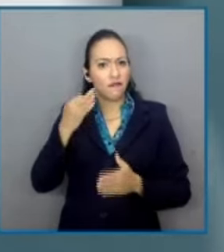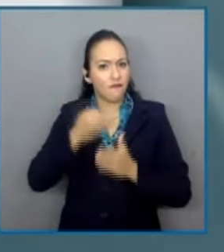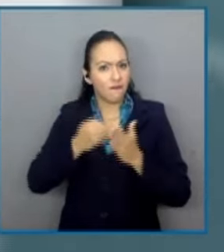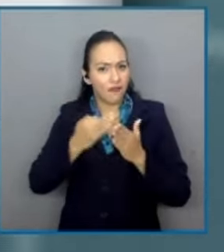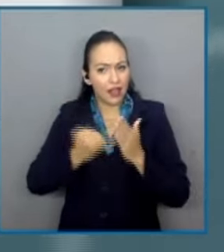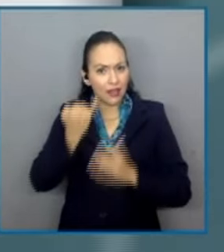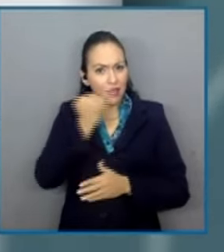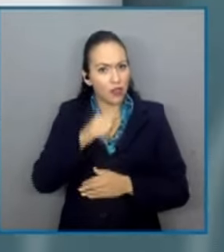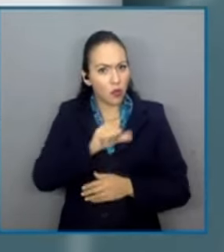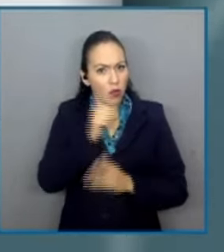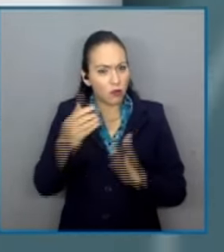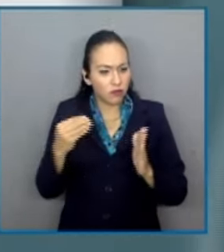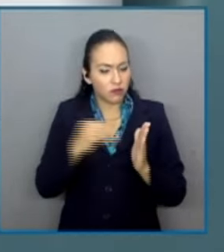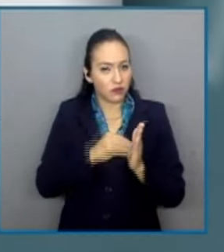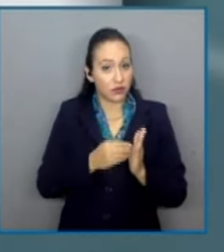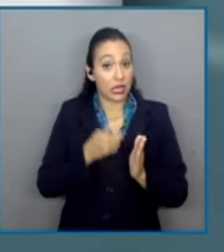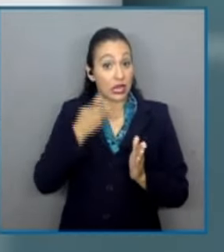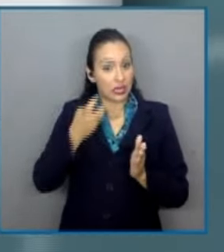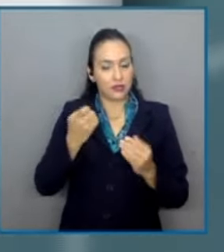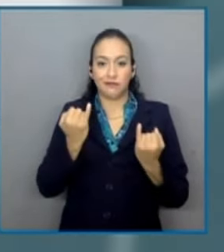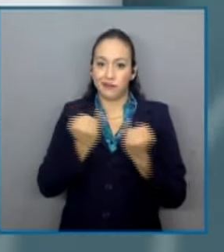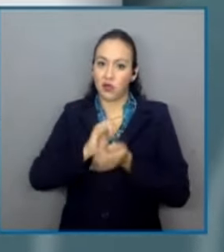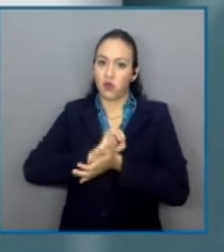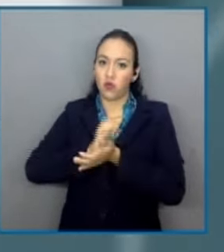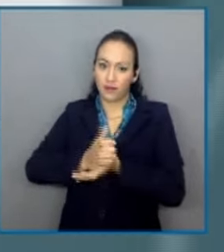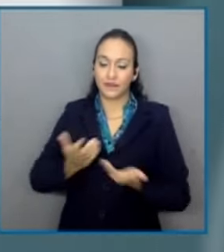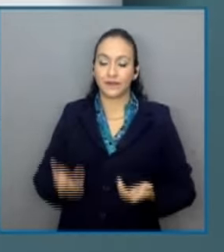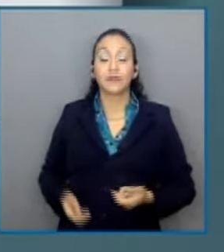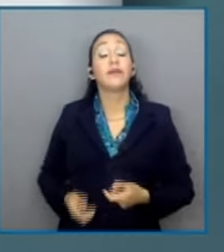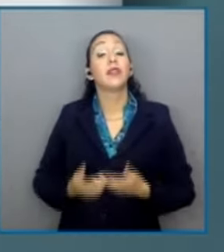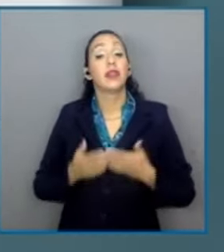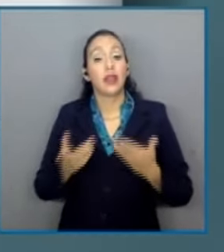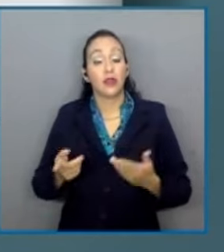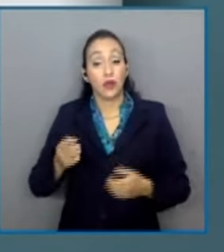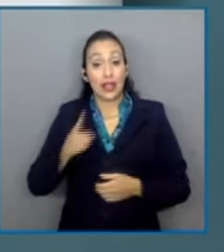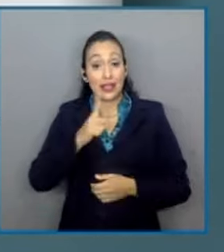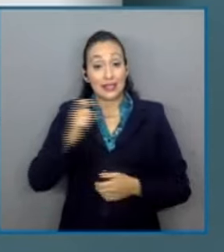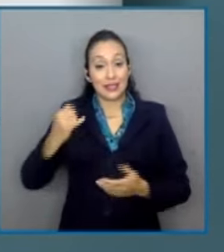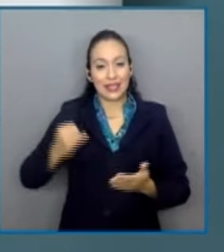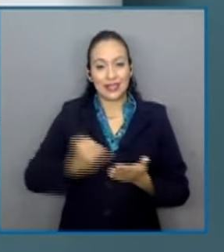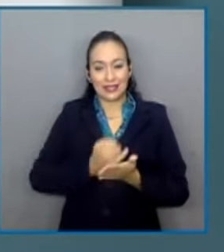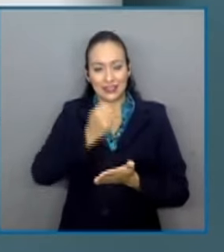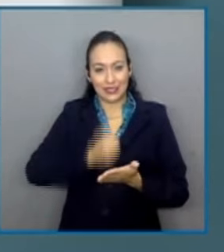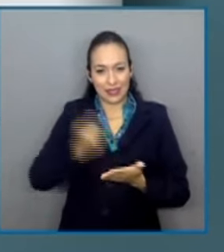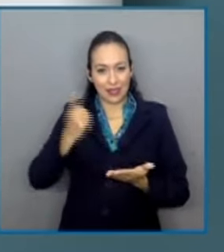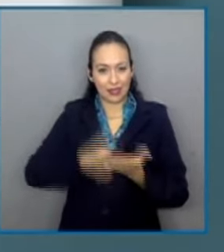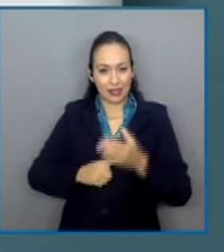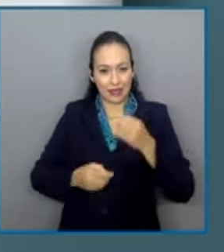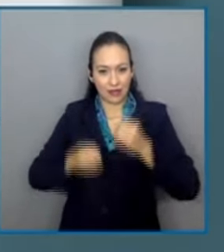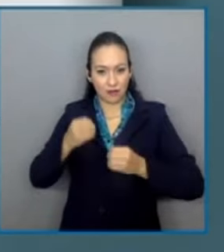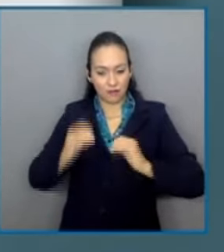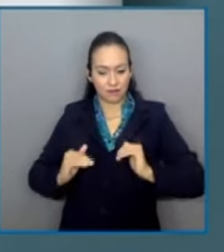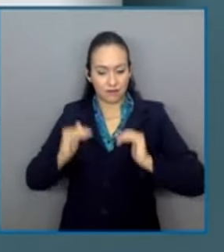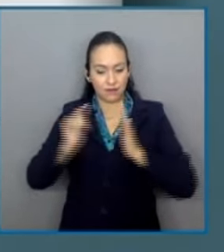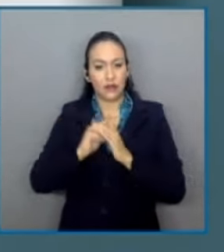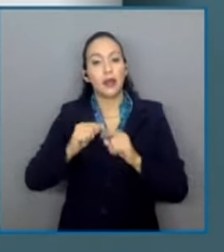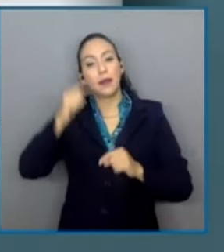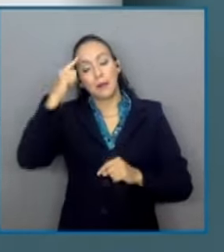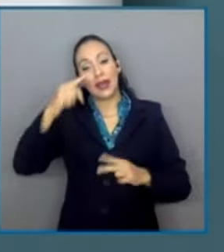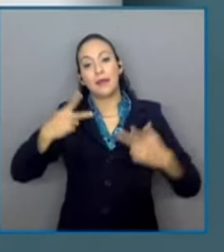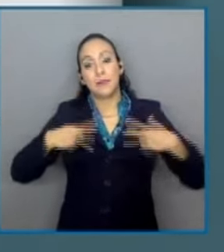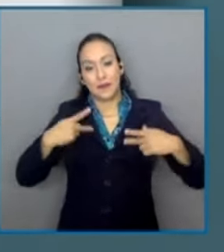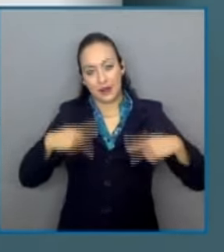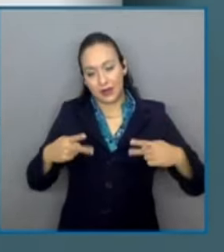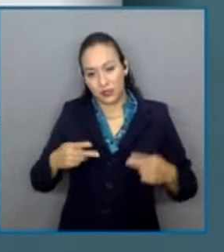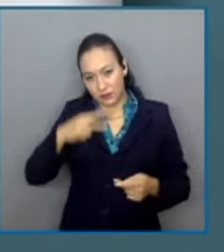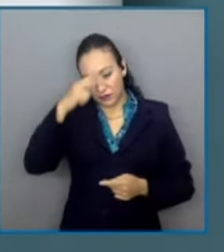campaña 100 sentencias de la Corte que hacen justicia a personas mexicanas, indicó que la educación sexual debe darse bajo condiciones